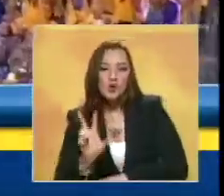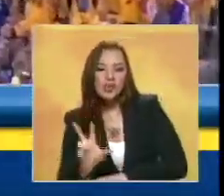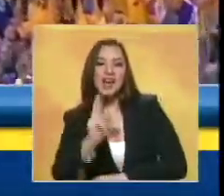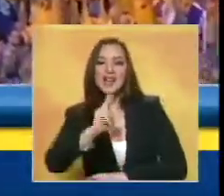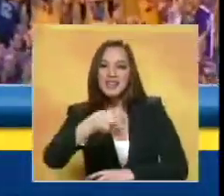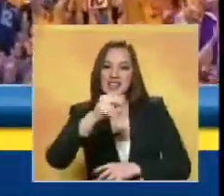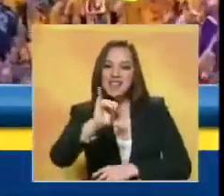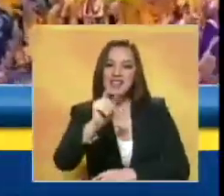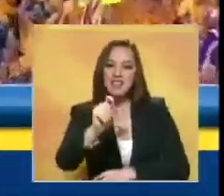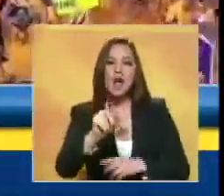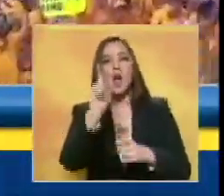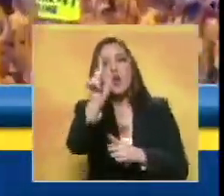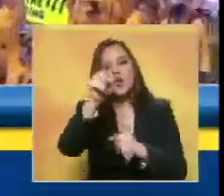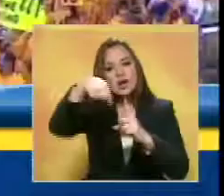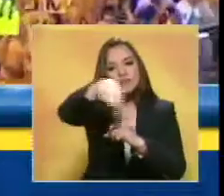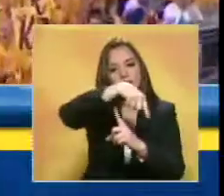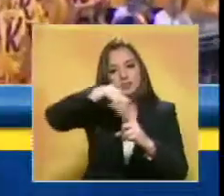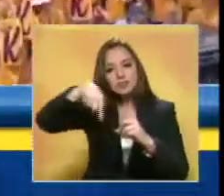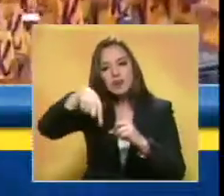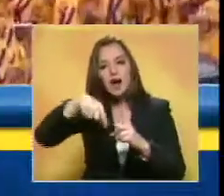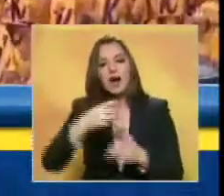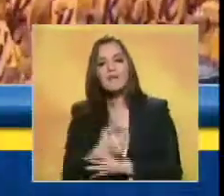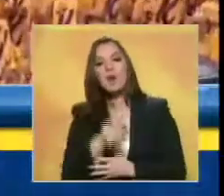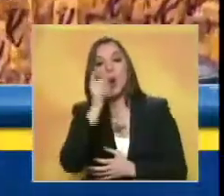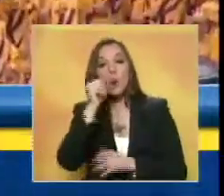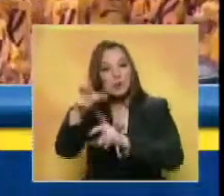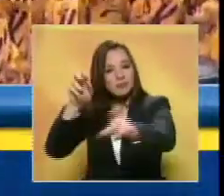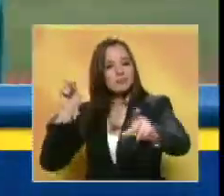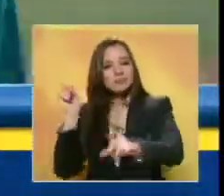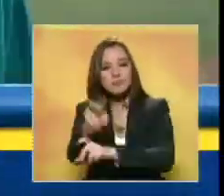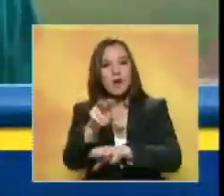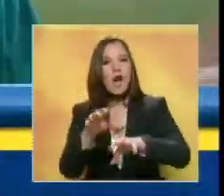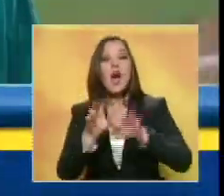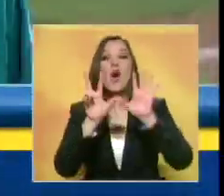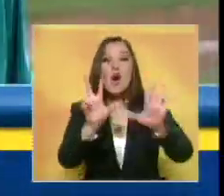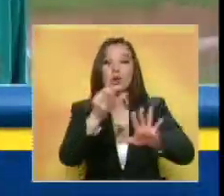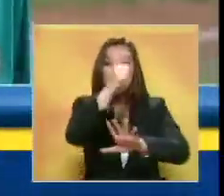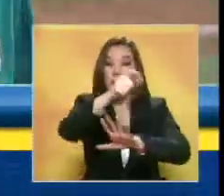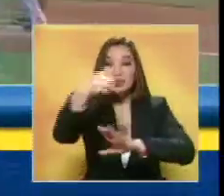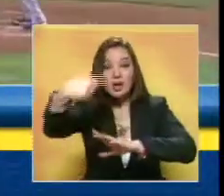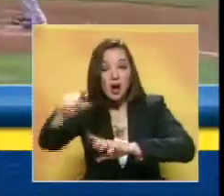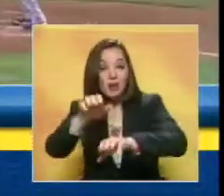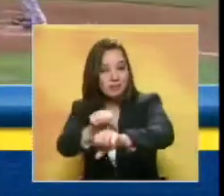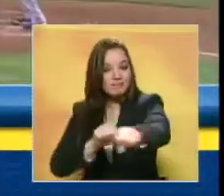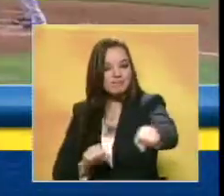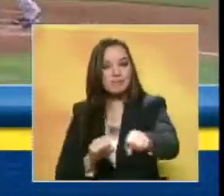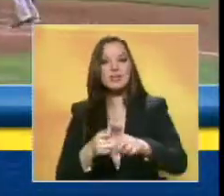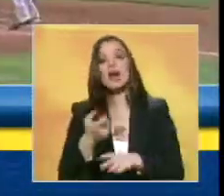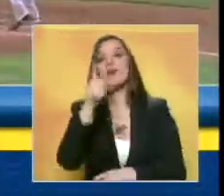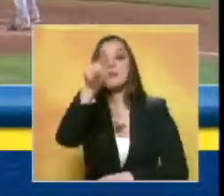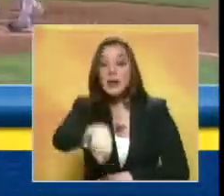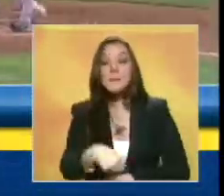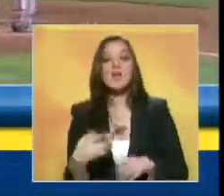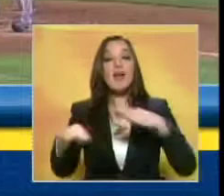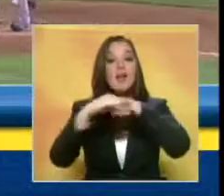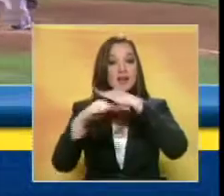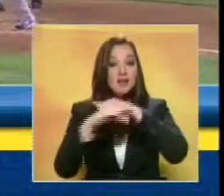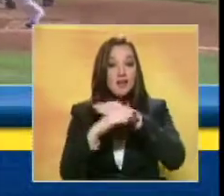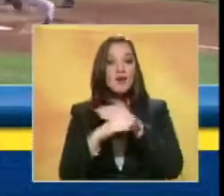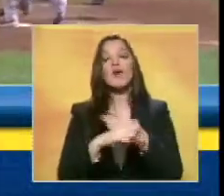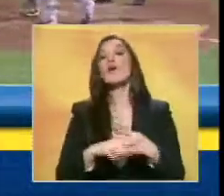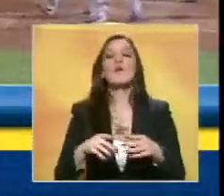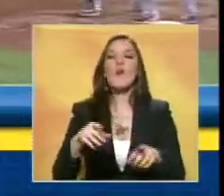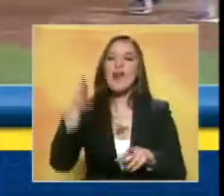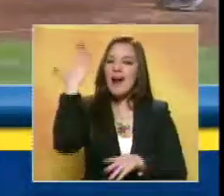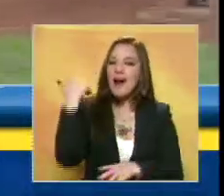una carrera. Hernández ponchó a 8 rivales en labor de 96 envíos, 68 en strike. Igualó además el liderato de triunfos